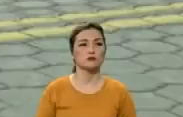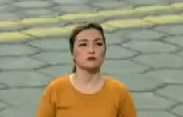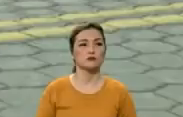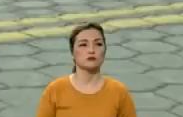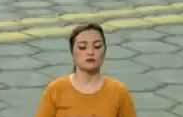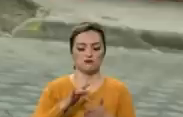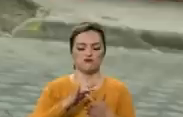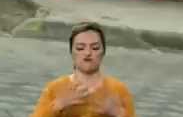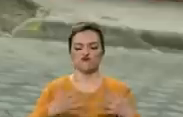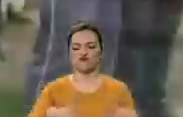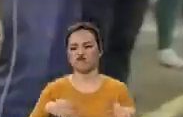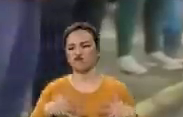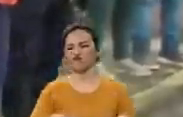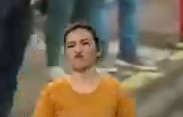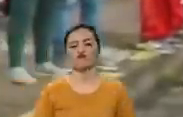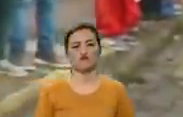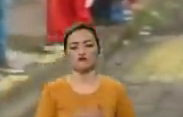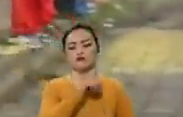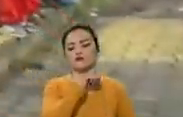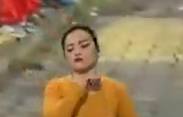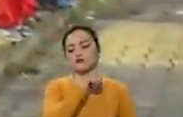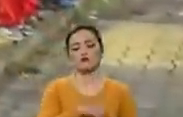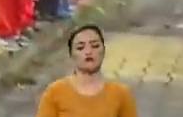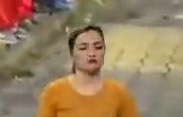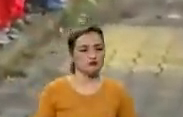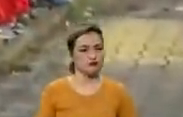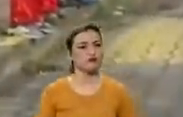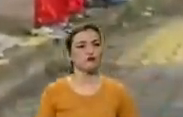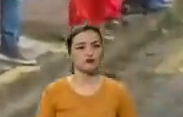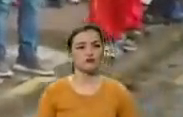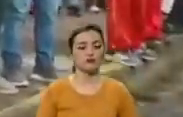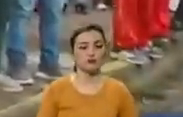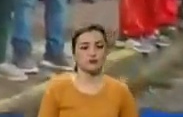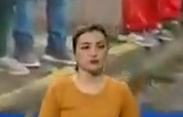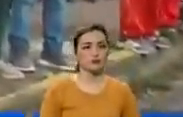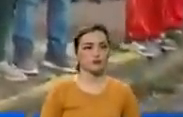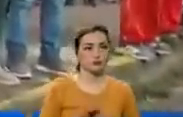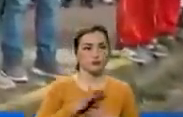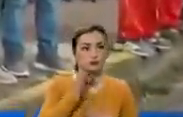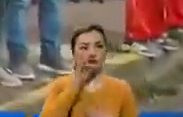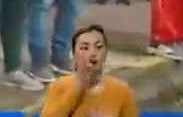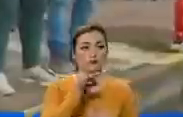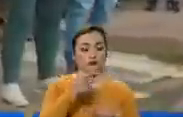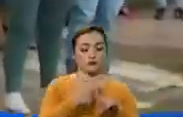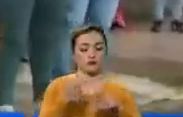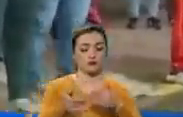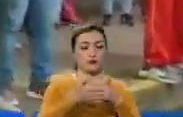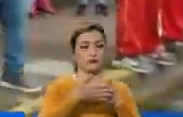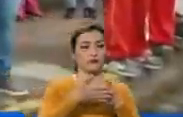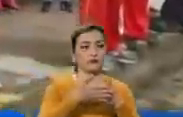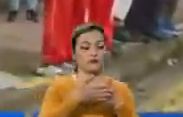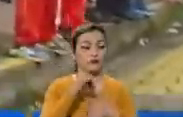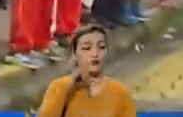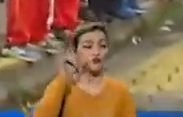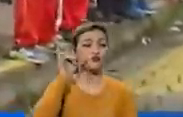una amenaza muy grande por el tema de la delincuencia. Con el advenimiento de la pandemia y el cierre de los mercados de